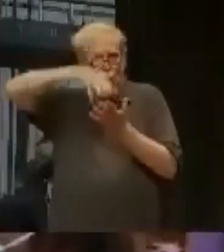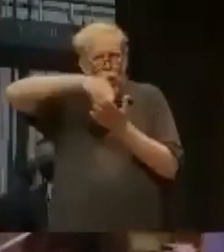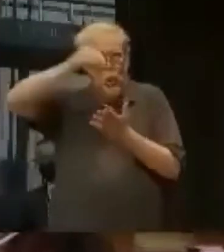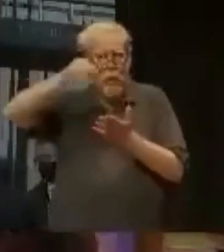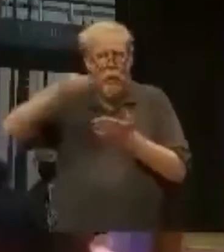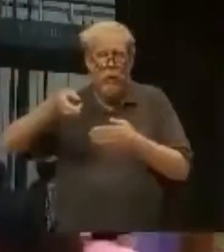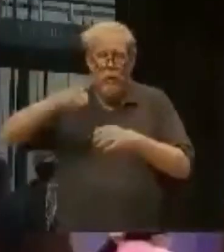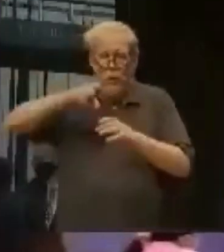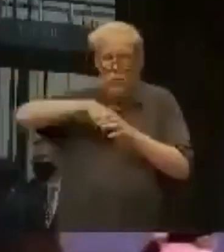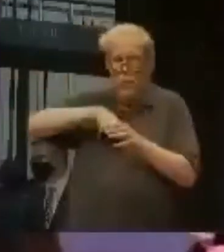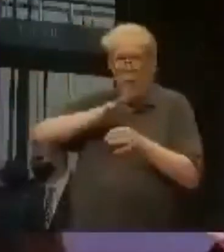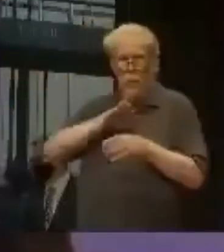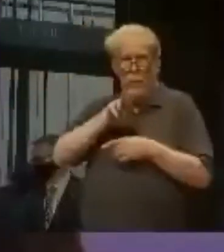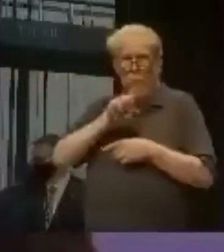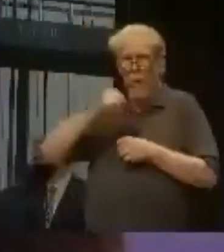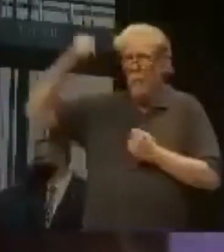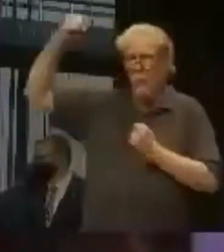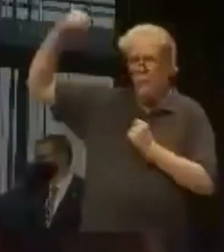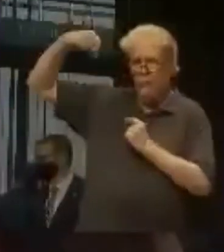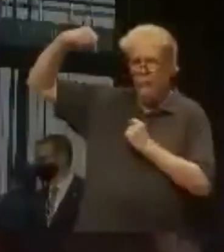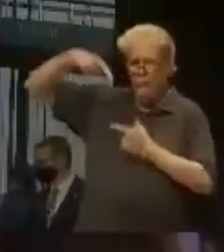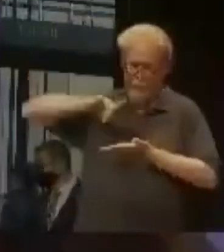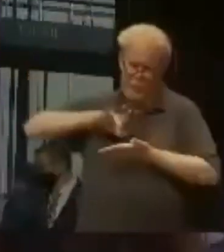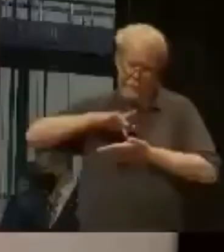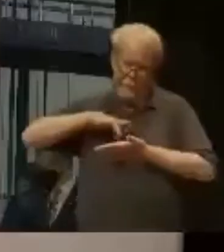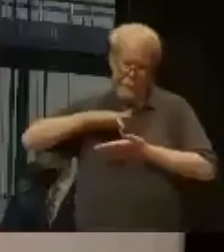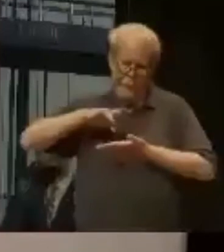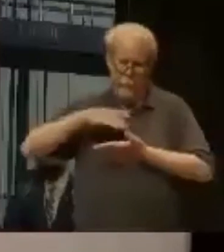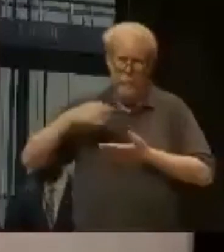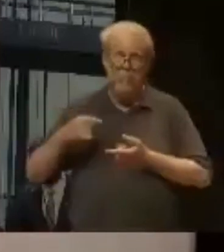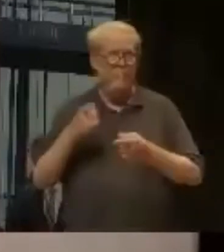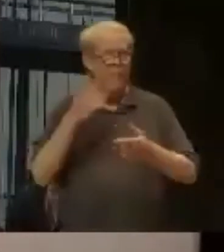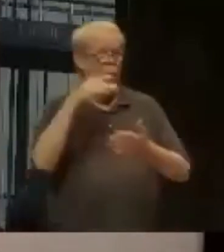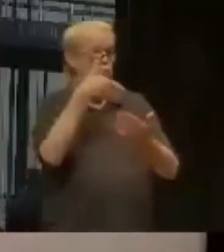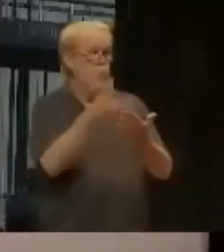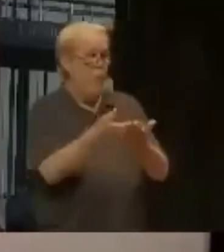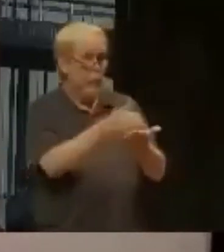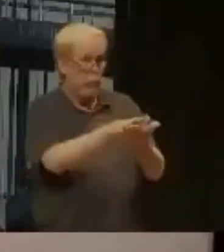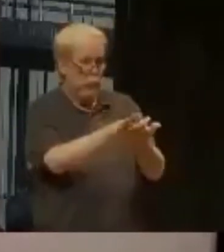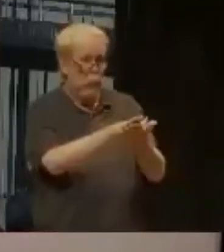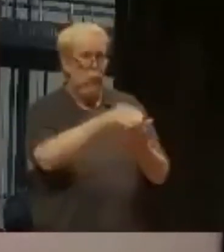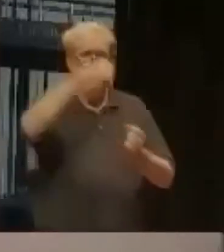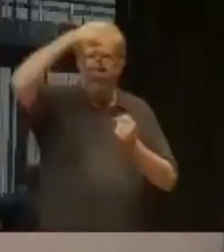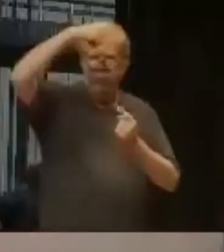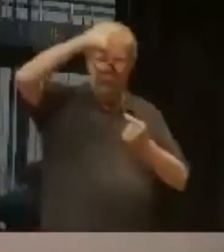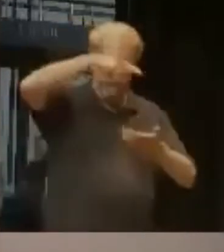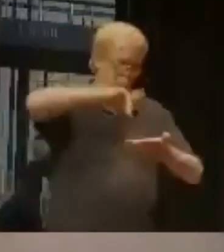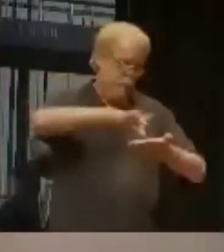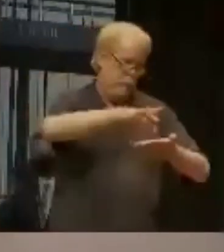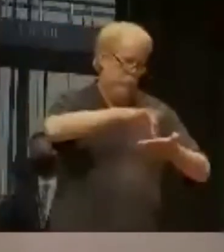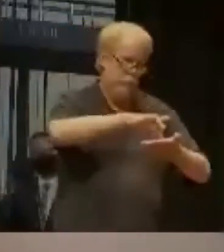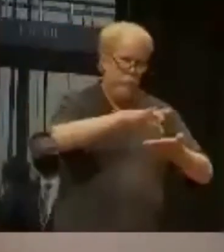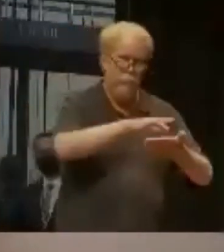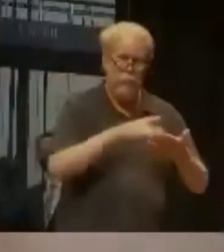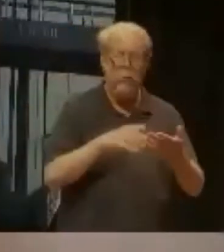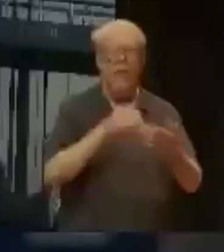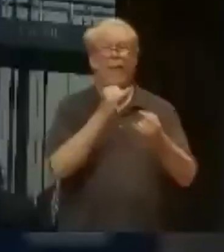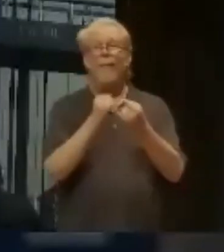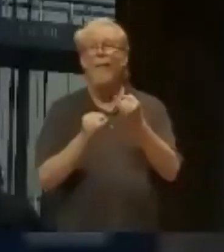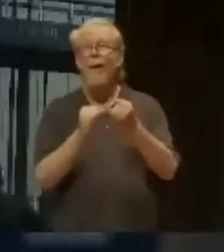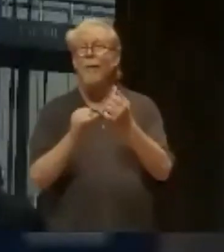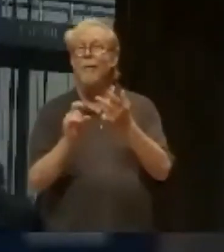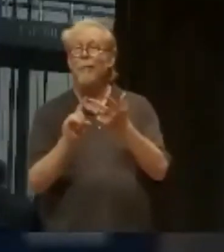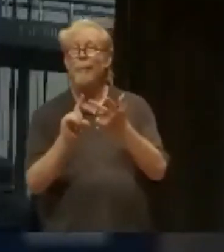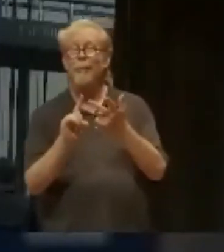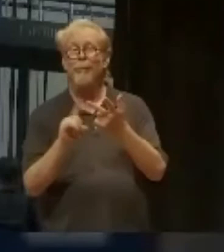en cualquier lado. Cuando se meten al bus, cuando llegan a la escuela, queremos conectividad en cualquier lugar del campus. Y la última pieza de ese rompecabezas era